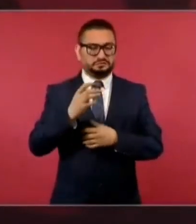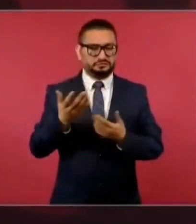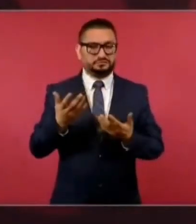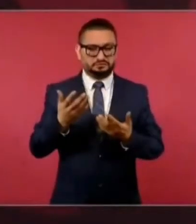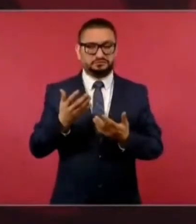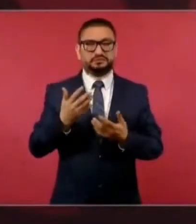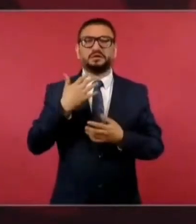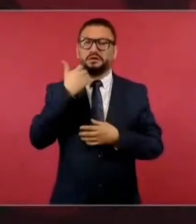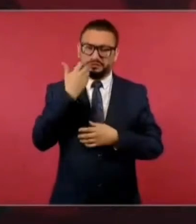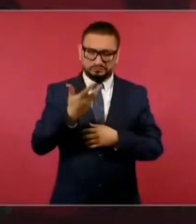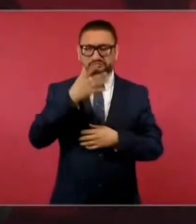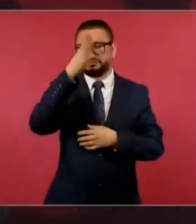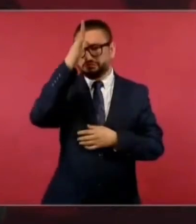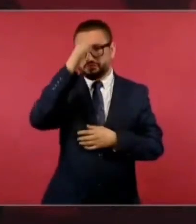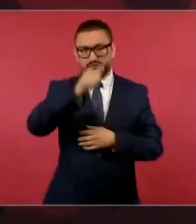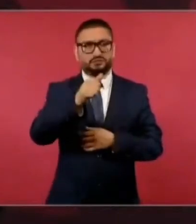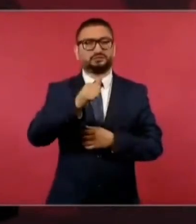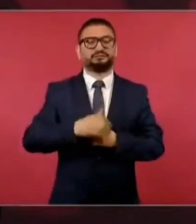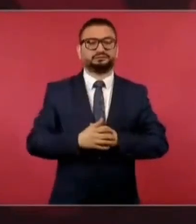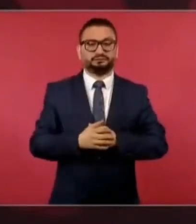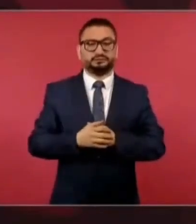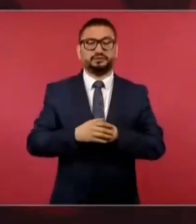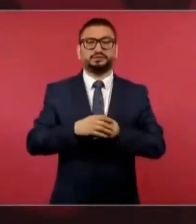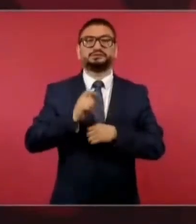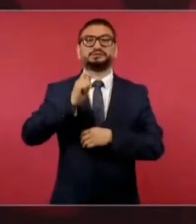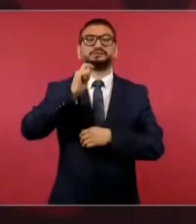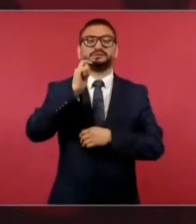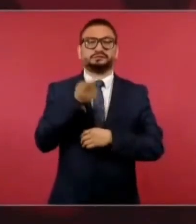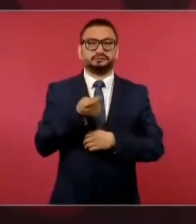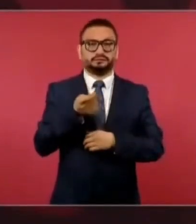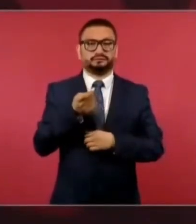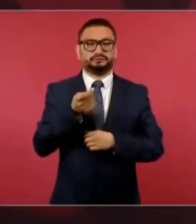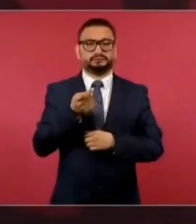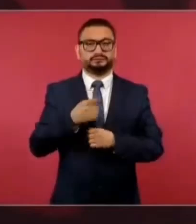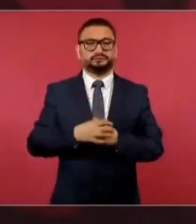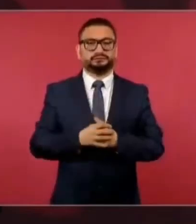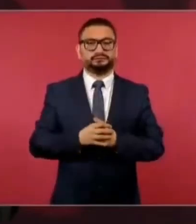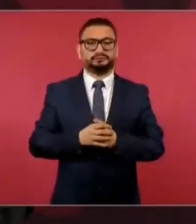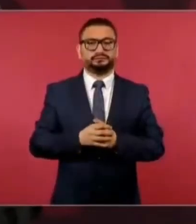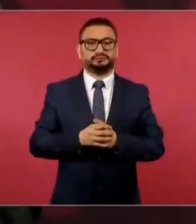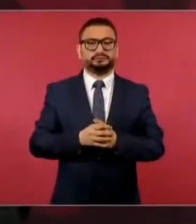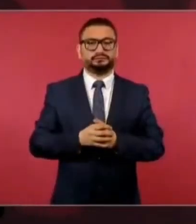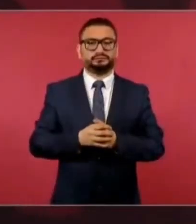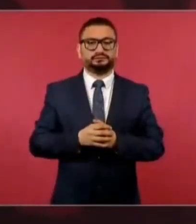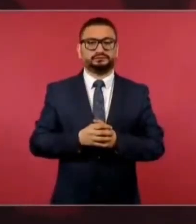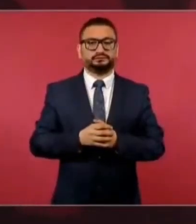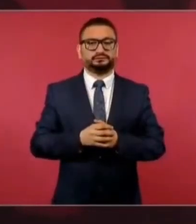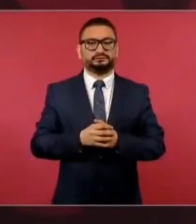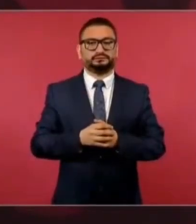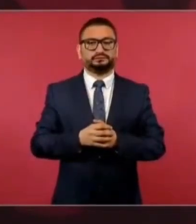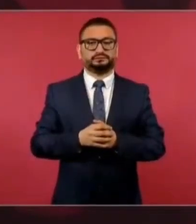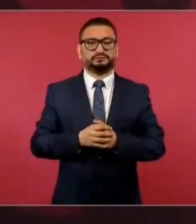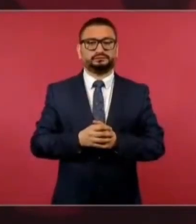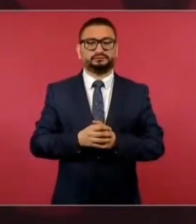estamos de acuerdo, porque significa que